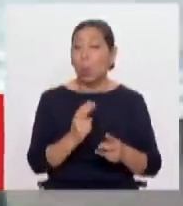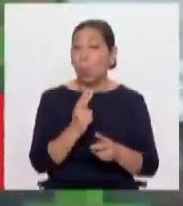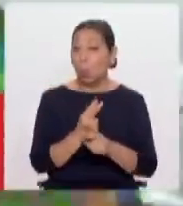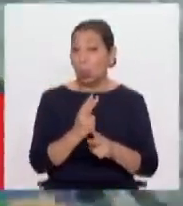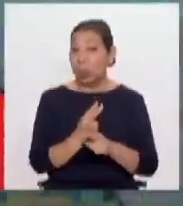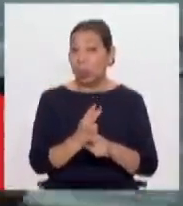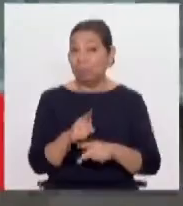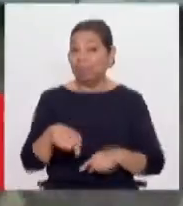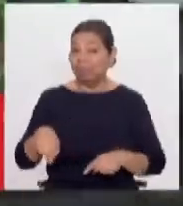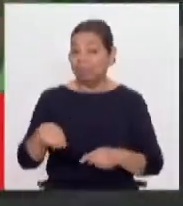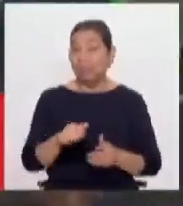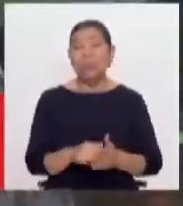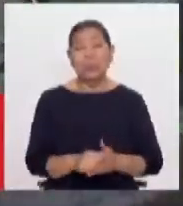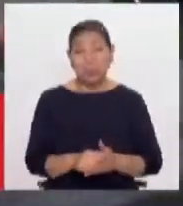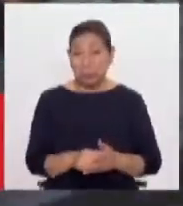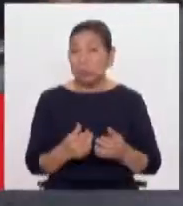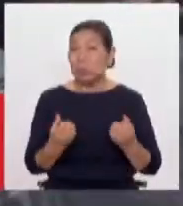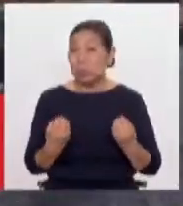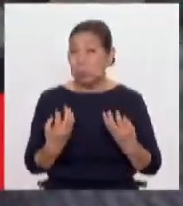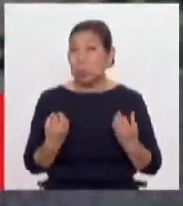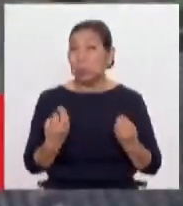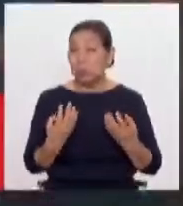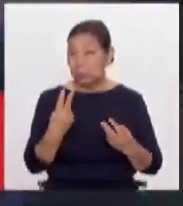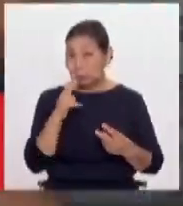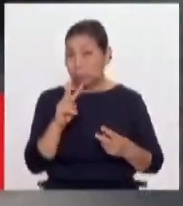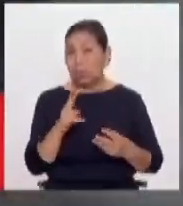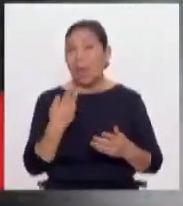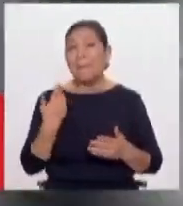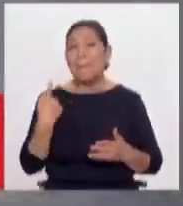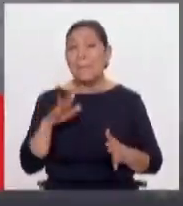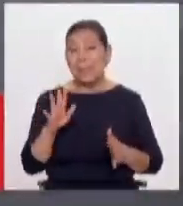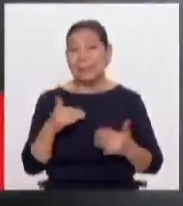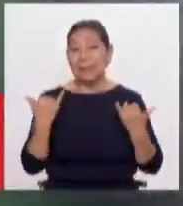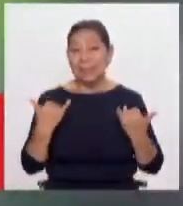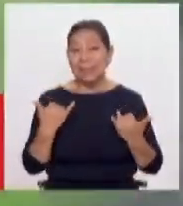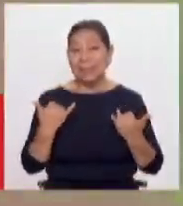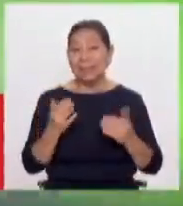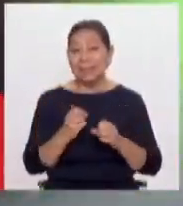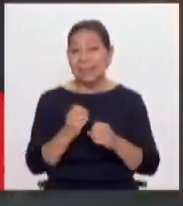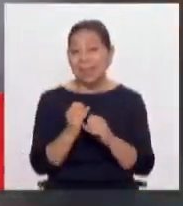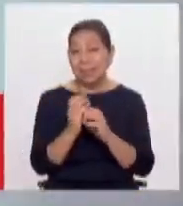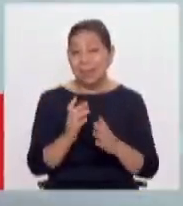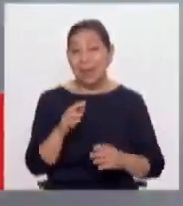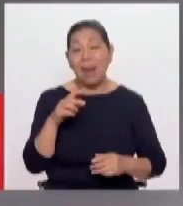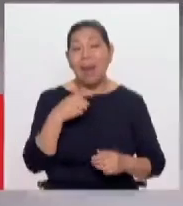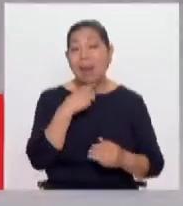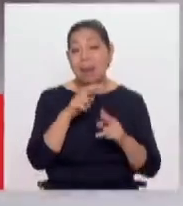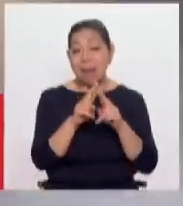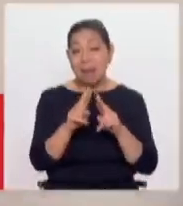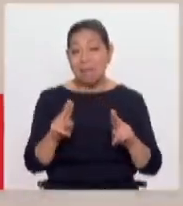cuidado porque de estos casos se está viendo mucho, sobre todo en estas fechas de Navidad.